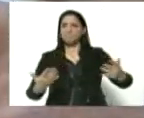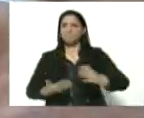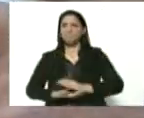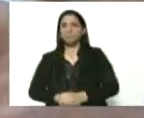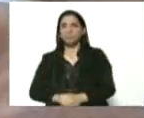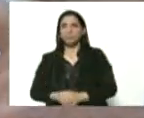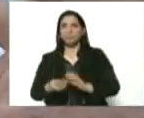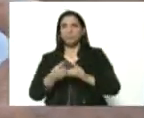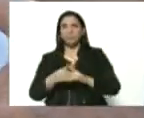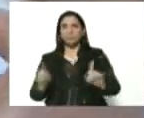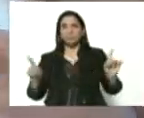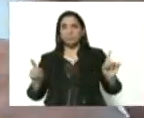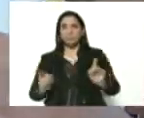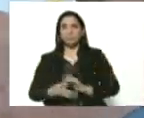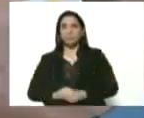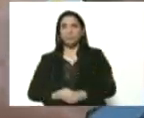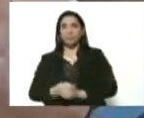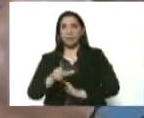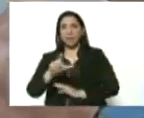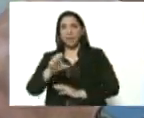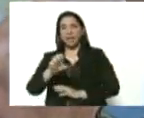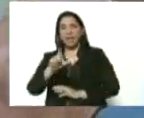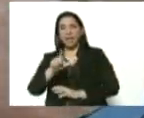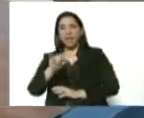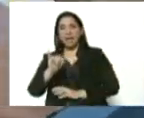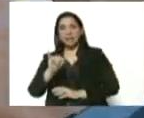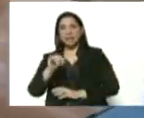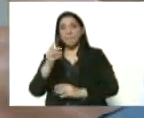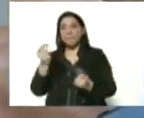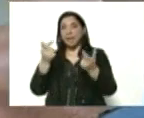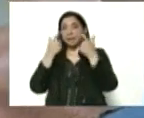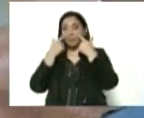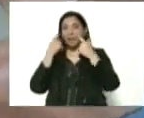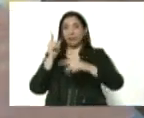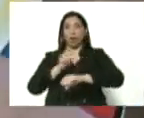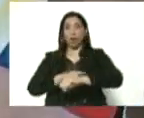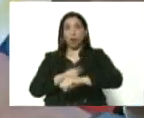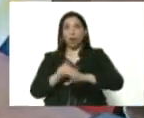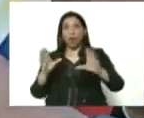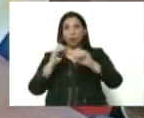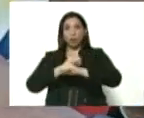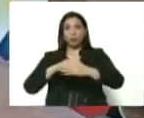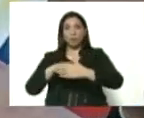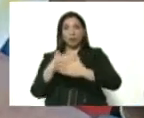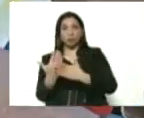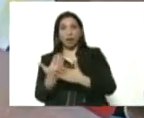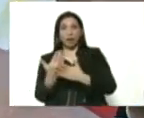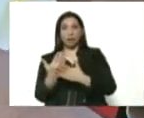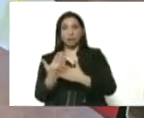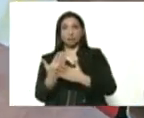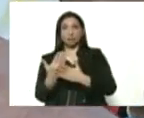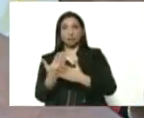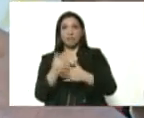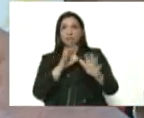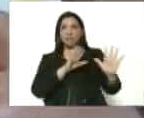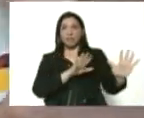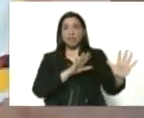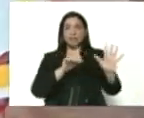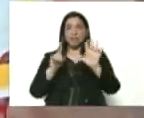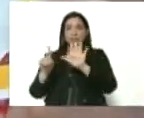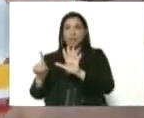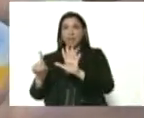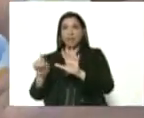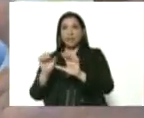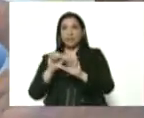Otro cuenta, arroba Lessi Marcano, pendientes en hora de la noche a la madrugada en Venezuela, a las 10 y 6 de